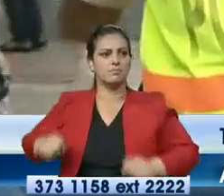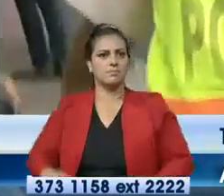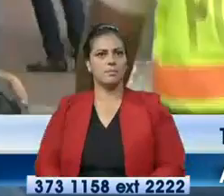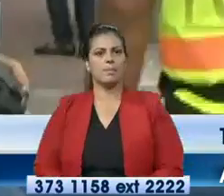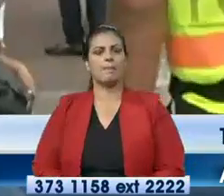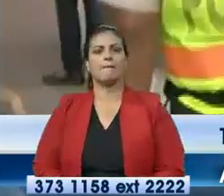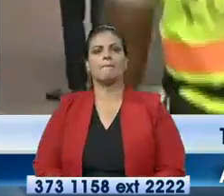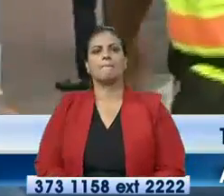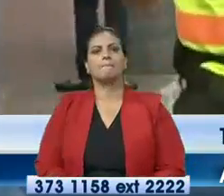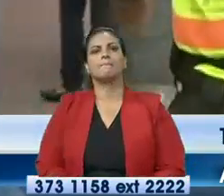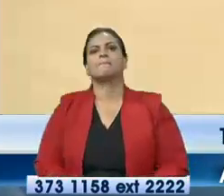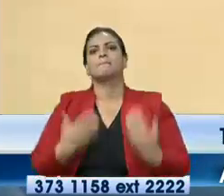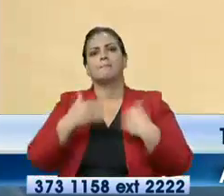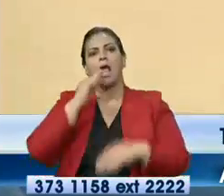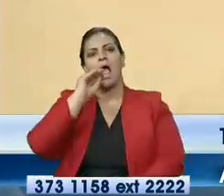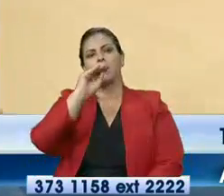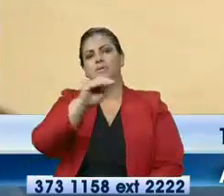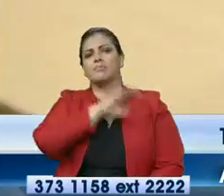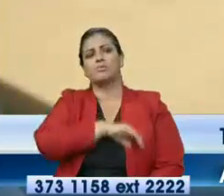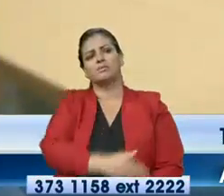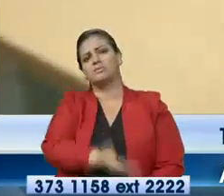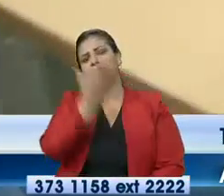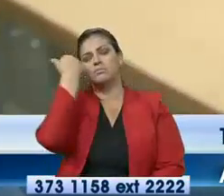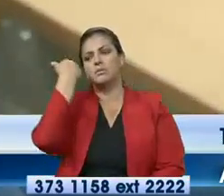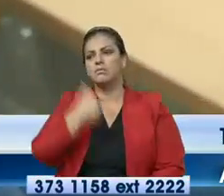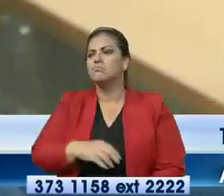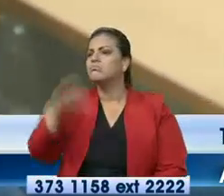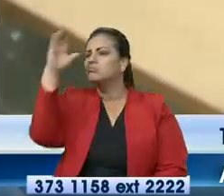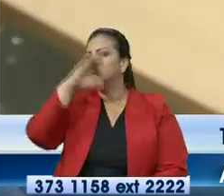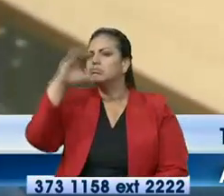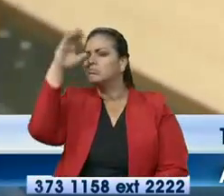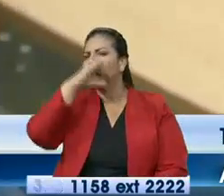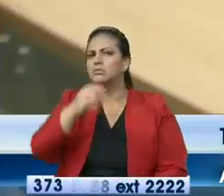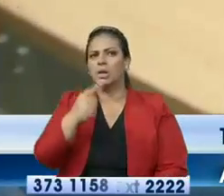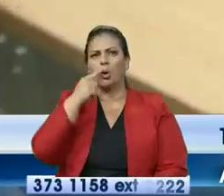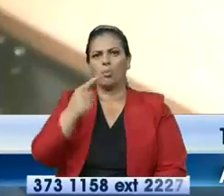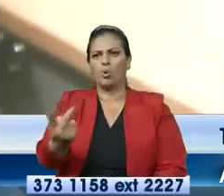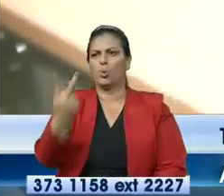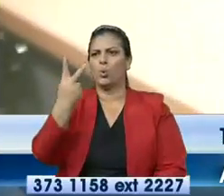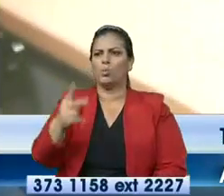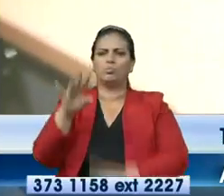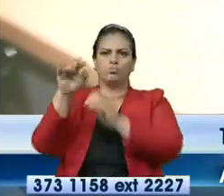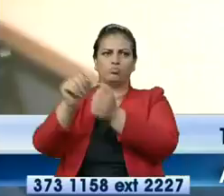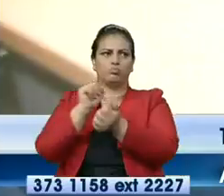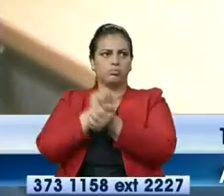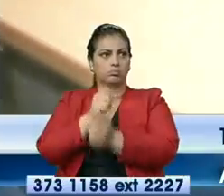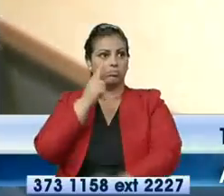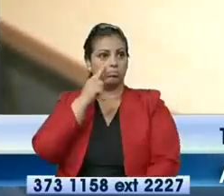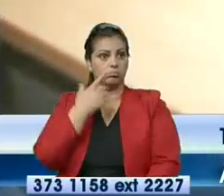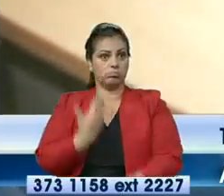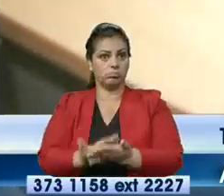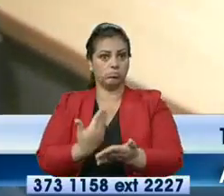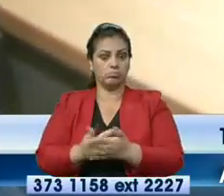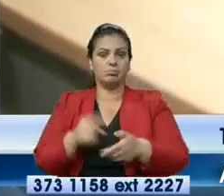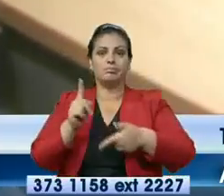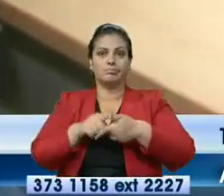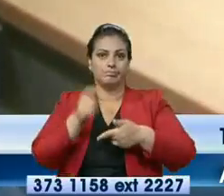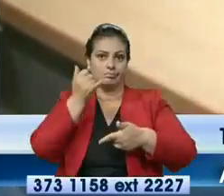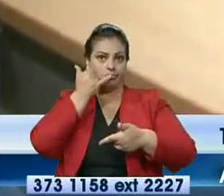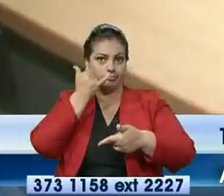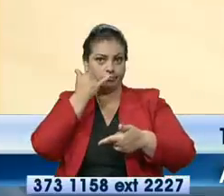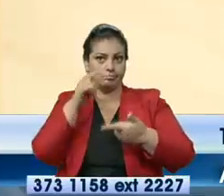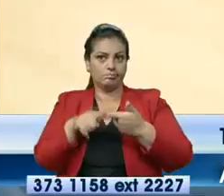las autoridades respectivas para que comiencen las indagaciones. Y en poder de los aprehendidos se encontró evidencia, objetos que no